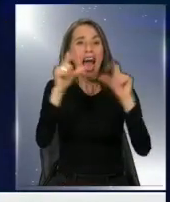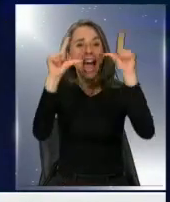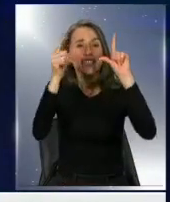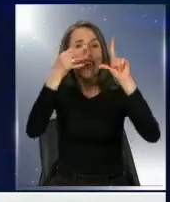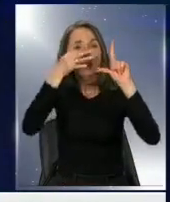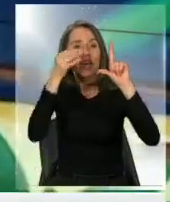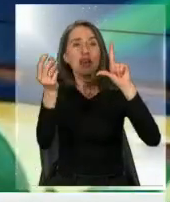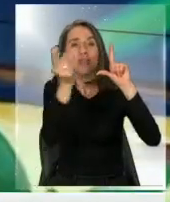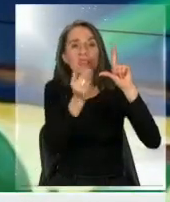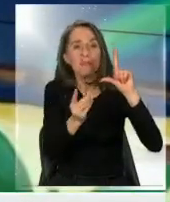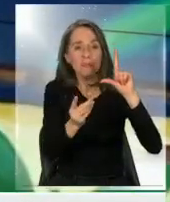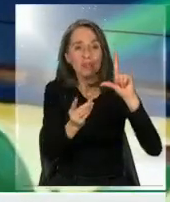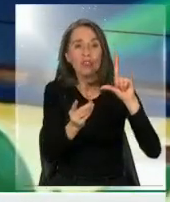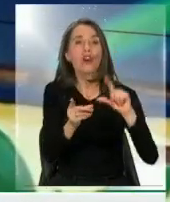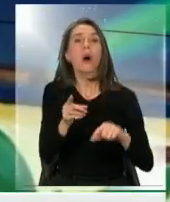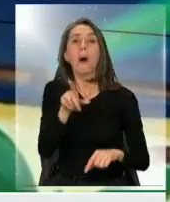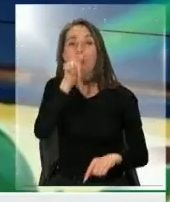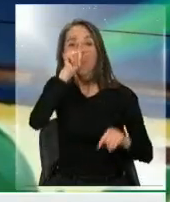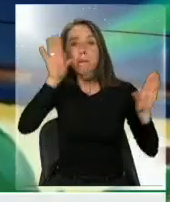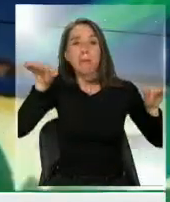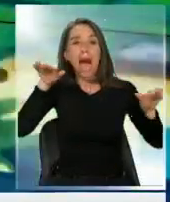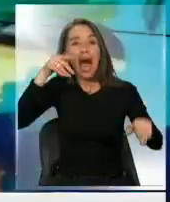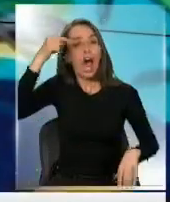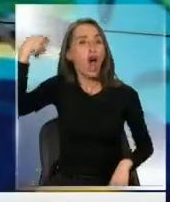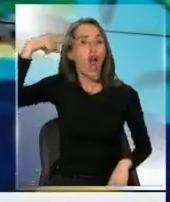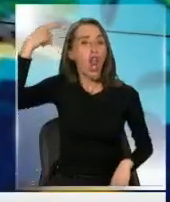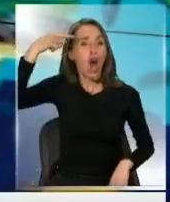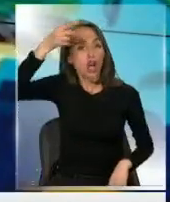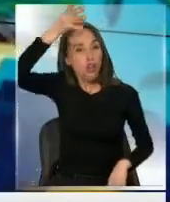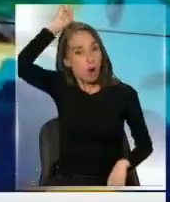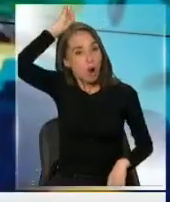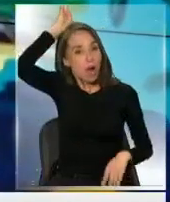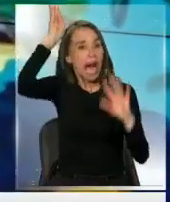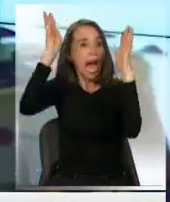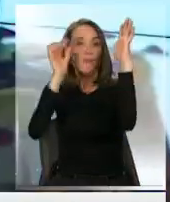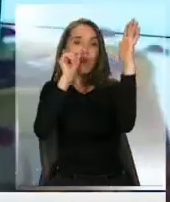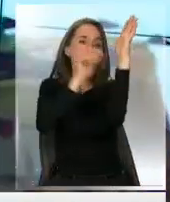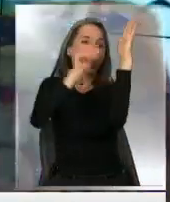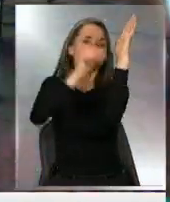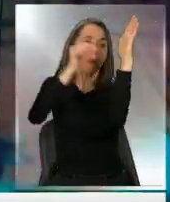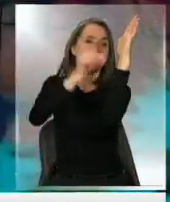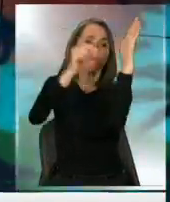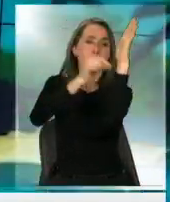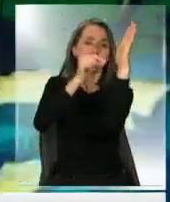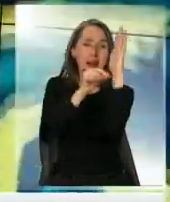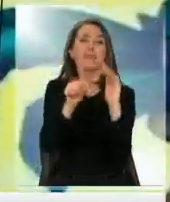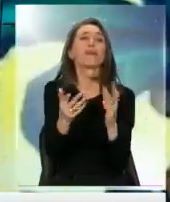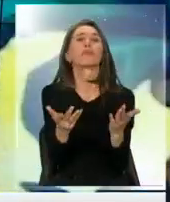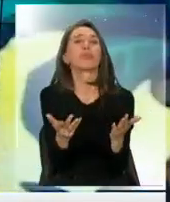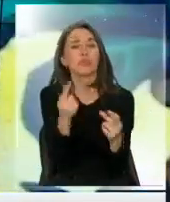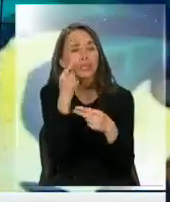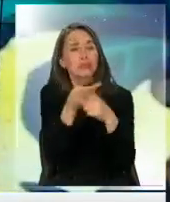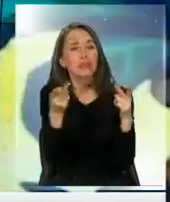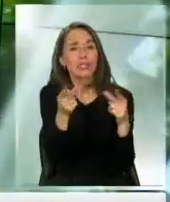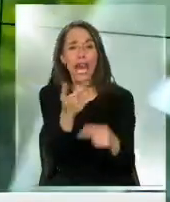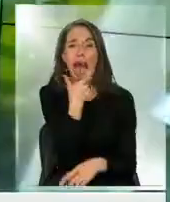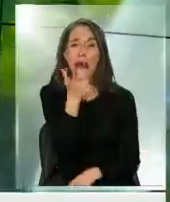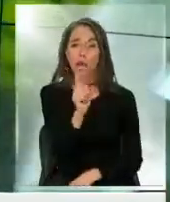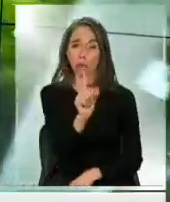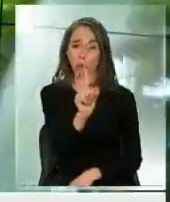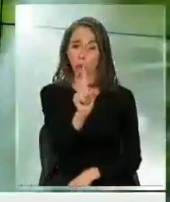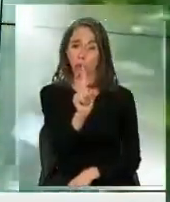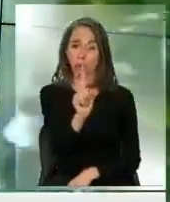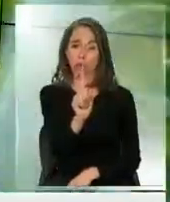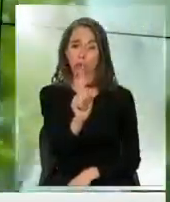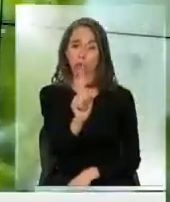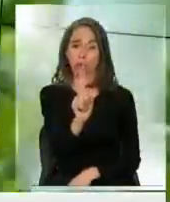muchos hoy, ahí tiro el carnet. El pájaro loco, ¿no? Que este es un pájaro carpintero. Bien, ¿por qué le mostramos esto? Y la verdad es que no es para la risa, porque